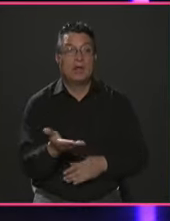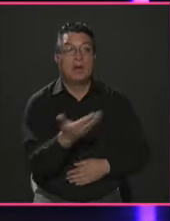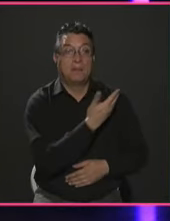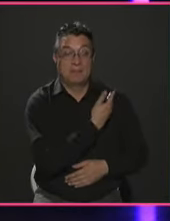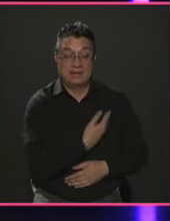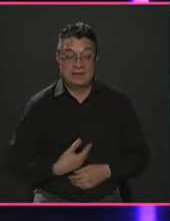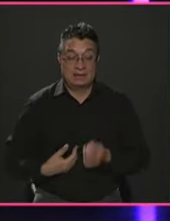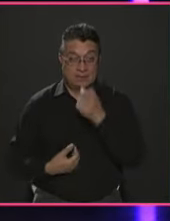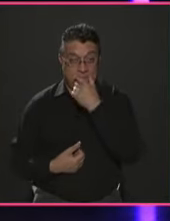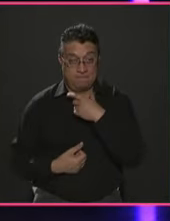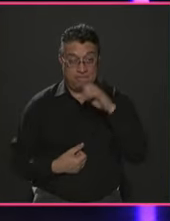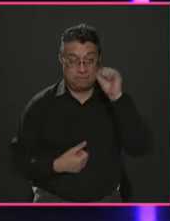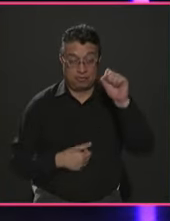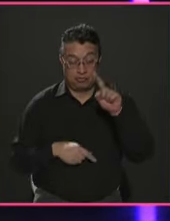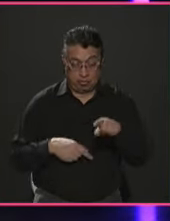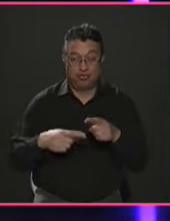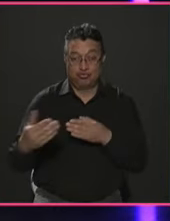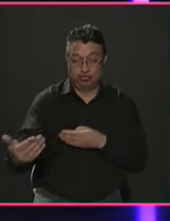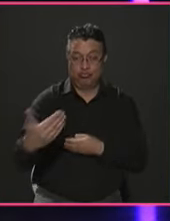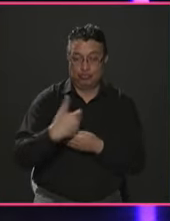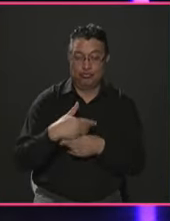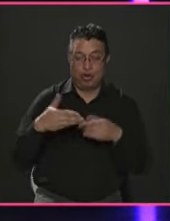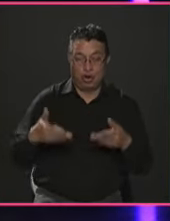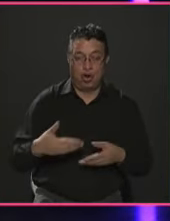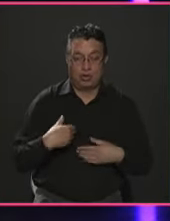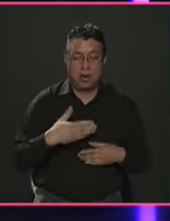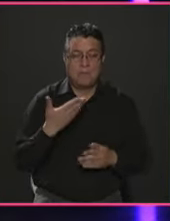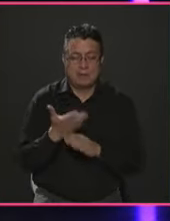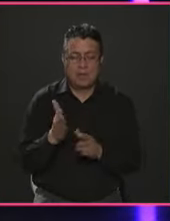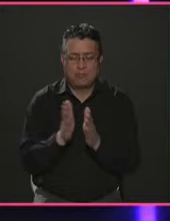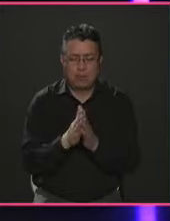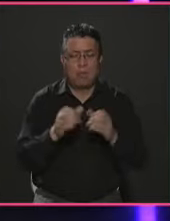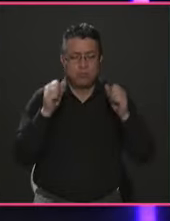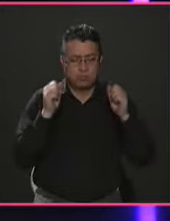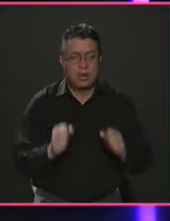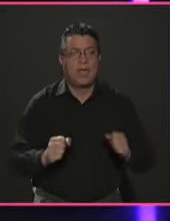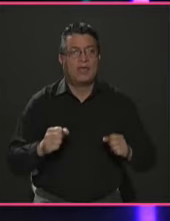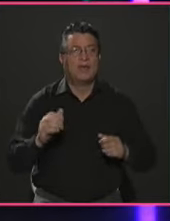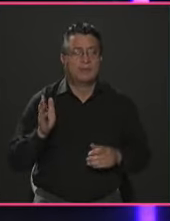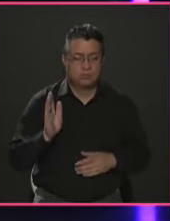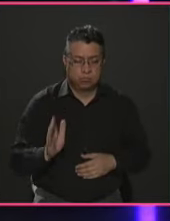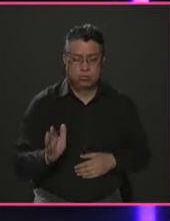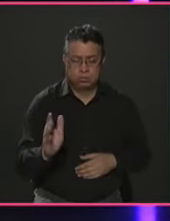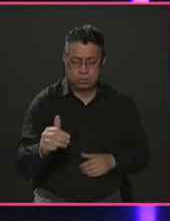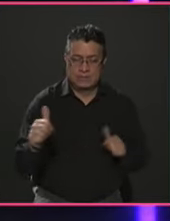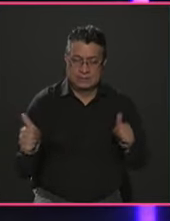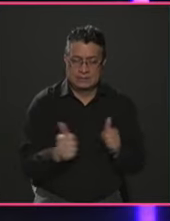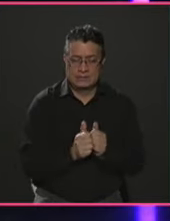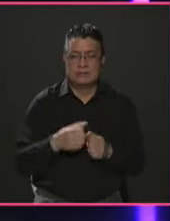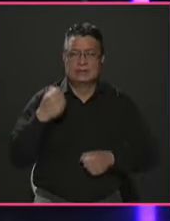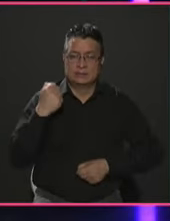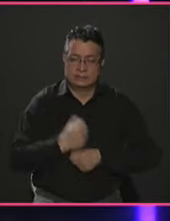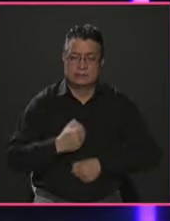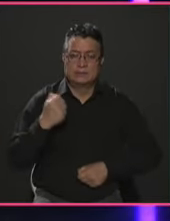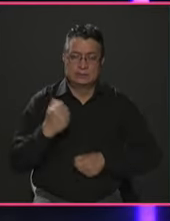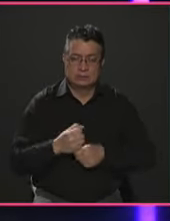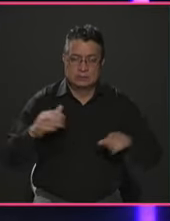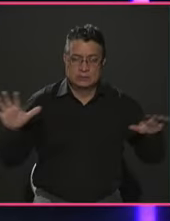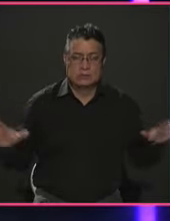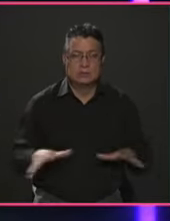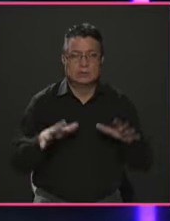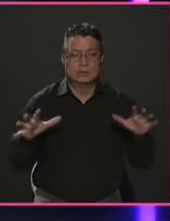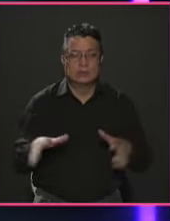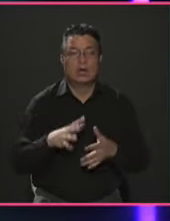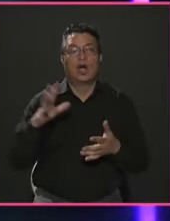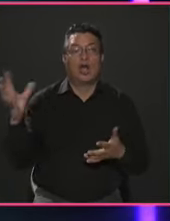república que hoy día nos acompaña que seamos capaces también de seguir haciendo el esfuerzo para que